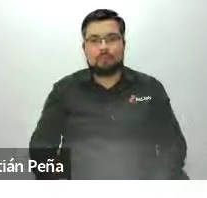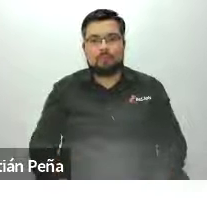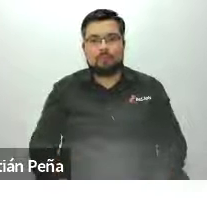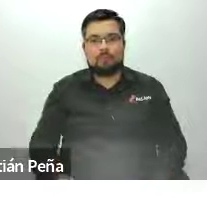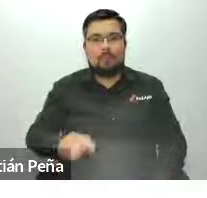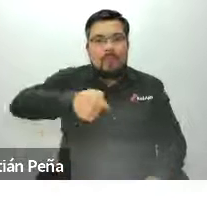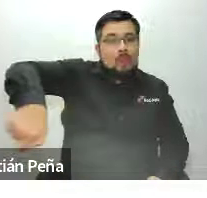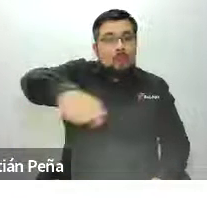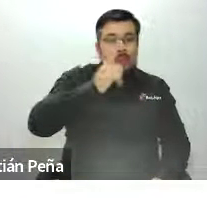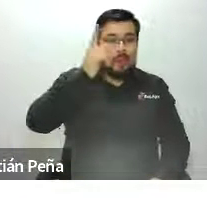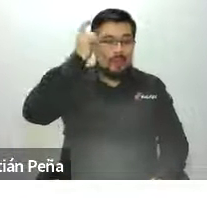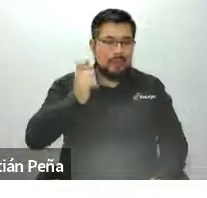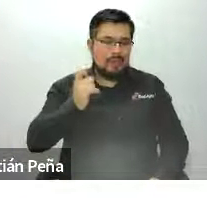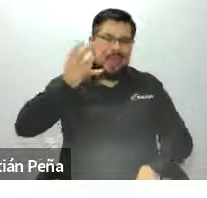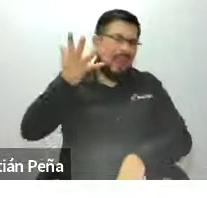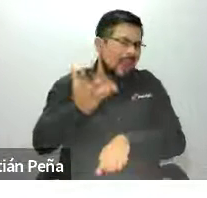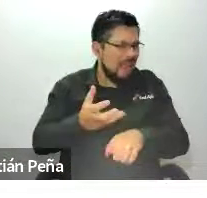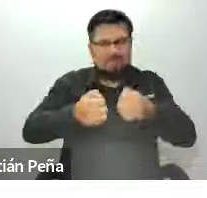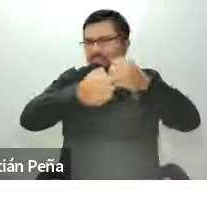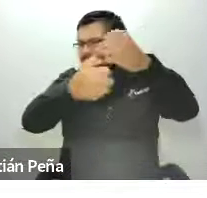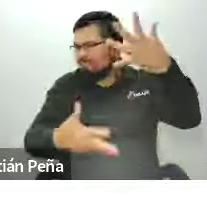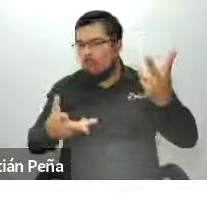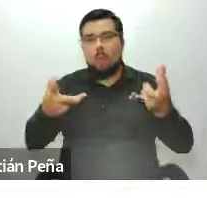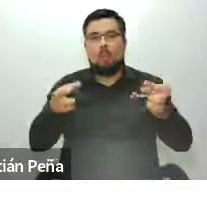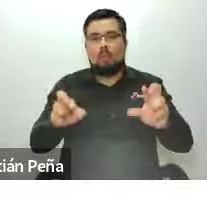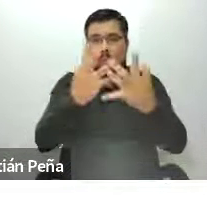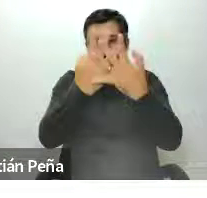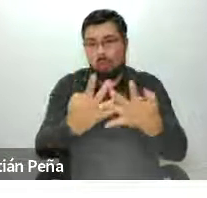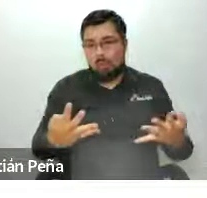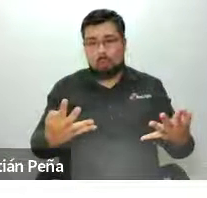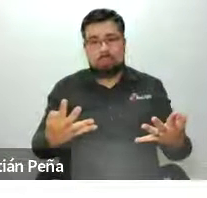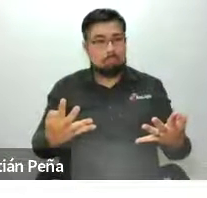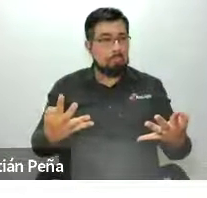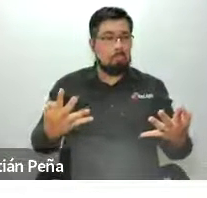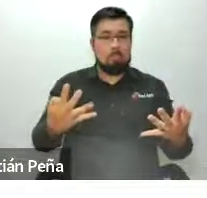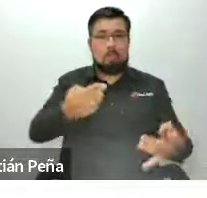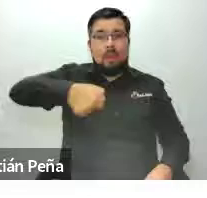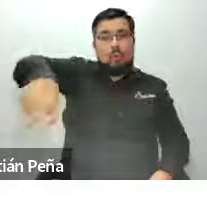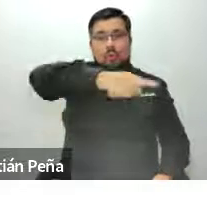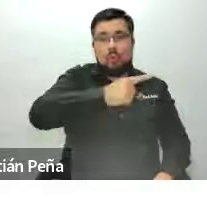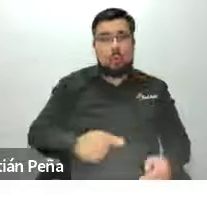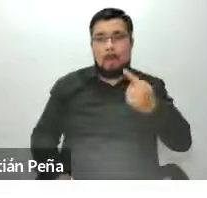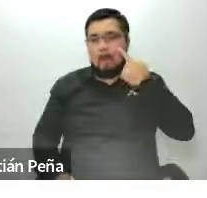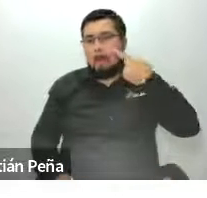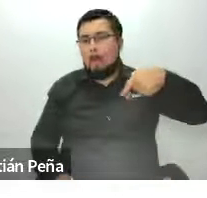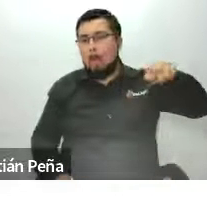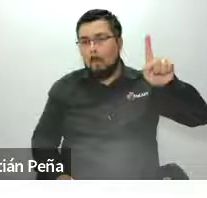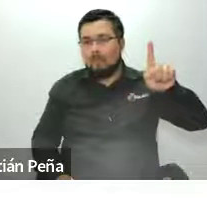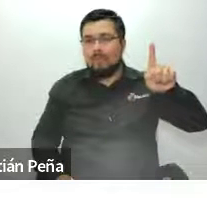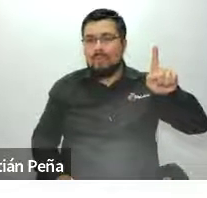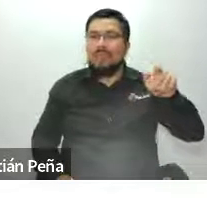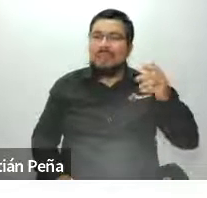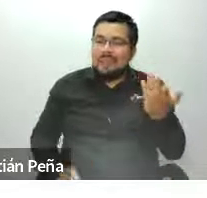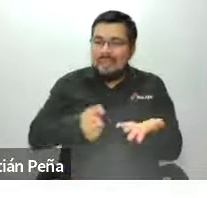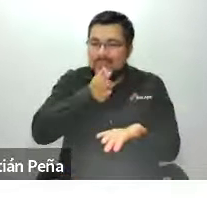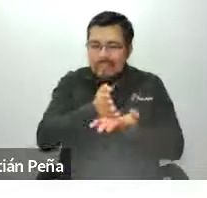hay muchas oportunidades del currículum que no las conocemos y que hay que explorarlas. Y hay que explorarlas no solo desde el